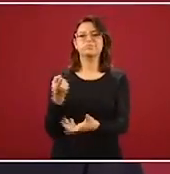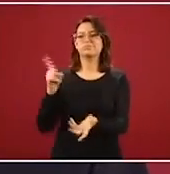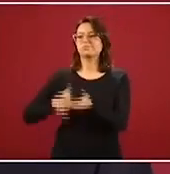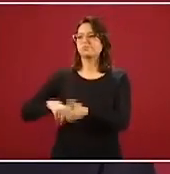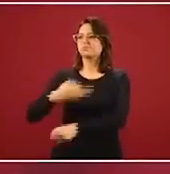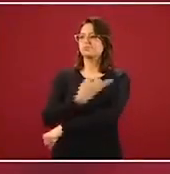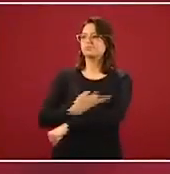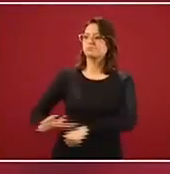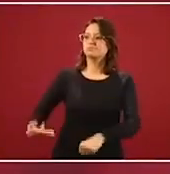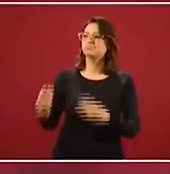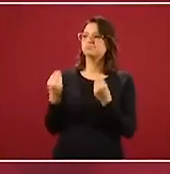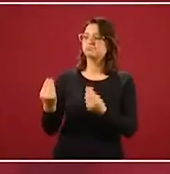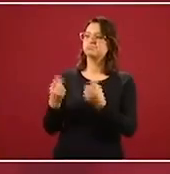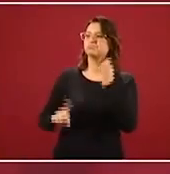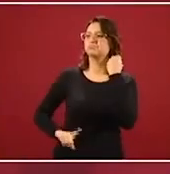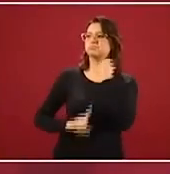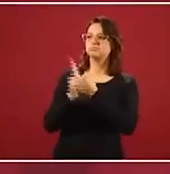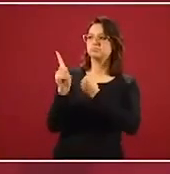familiares